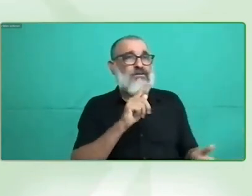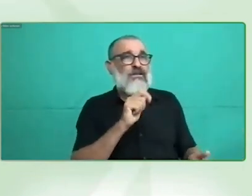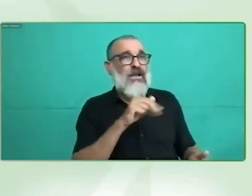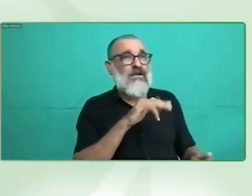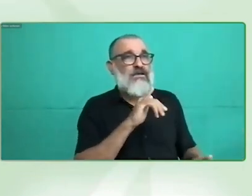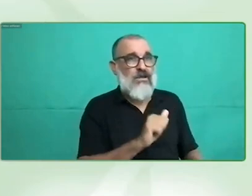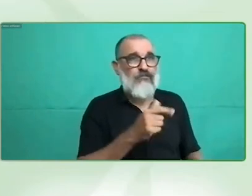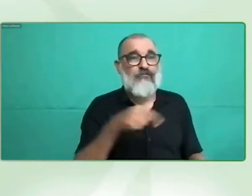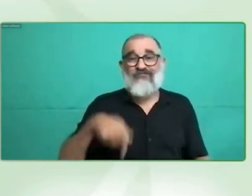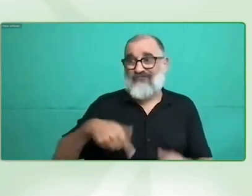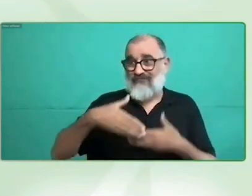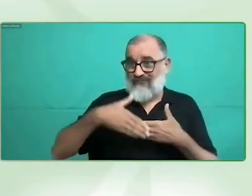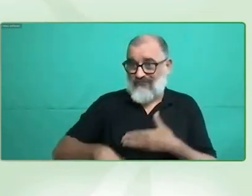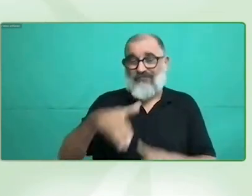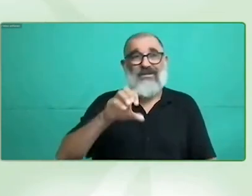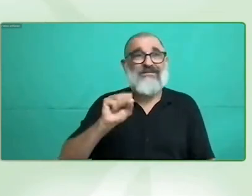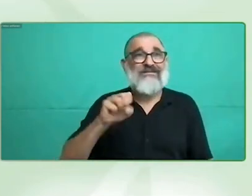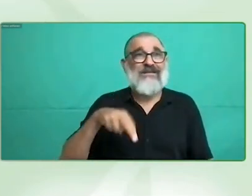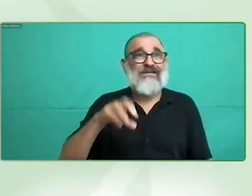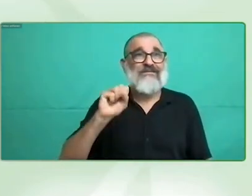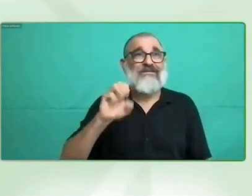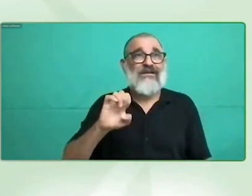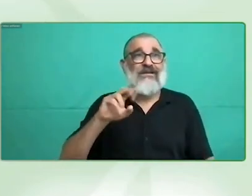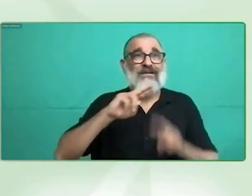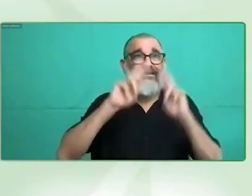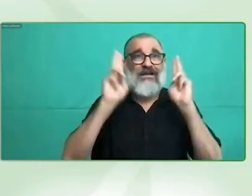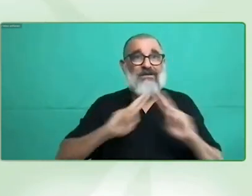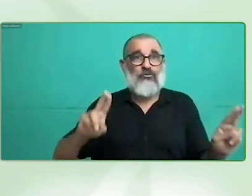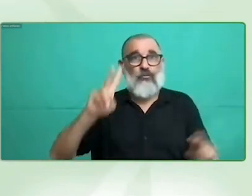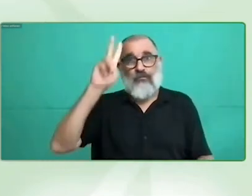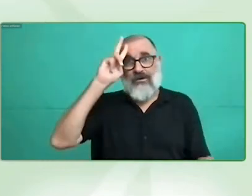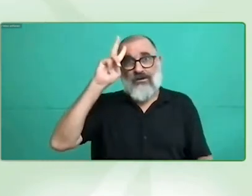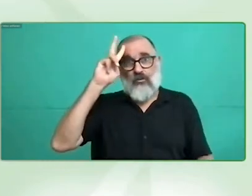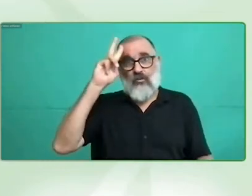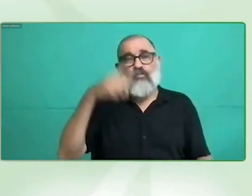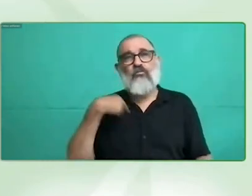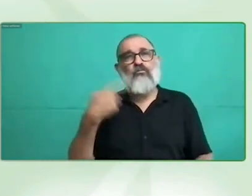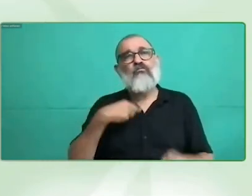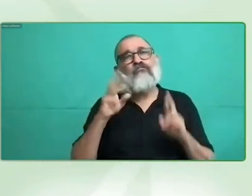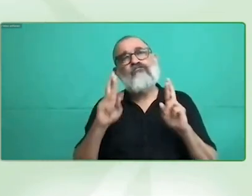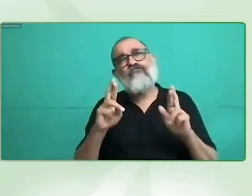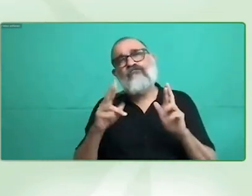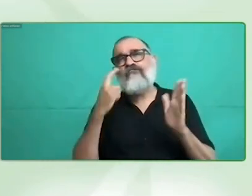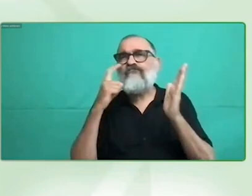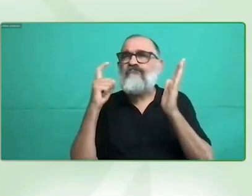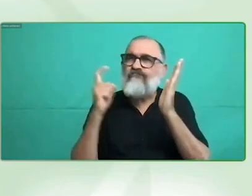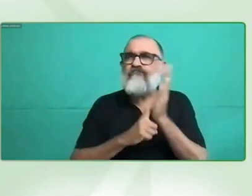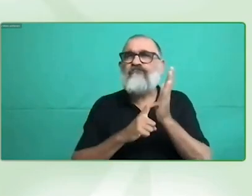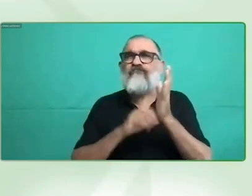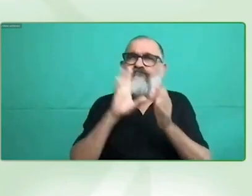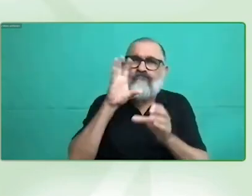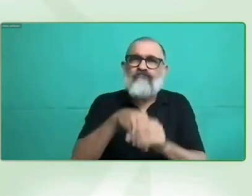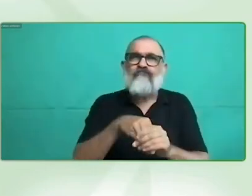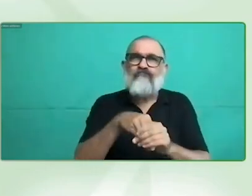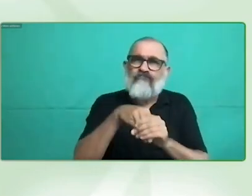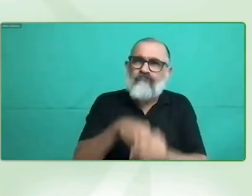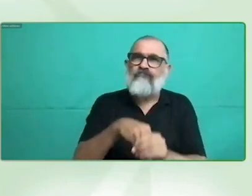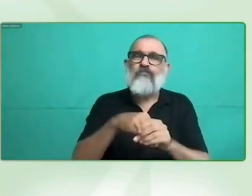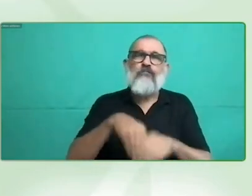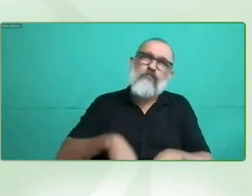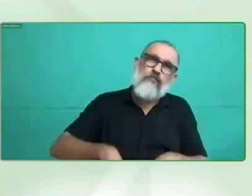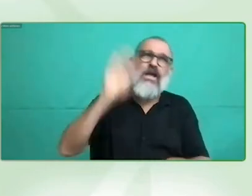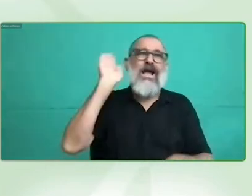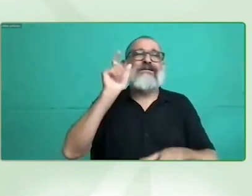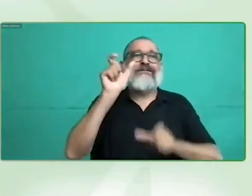identificando, involucrando a más jóvenes con sordoceguera al programa y al ecosistema emprendedor